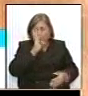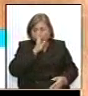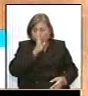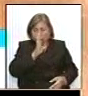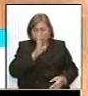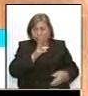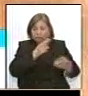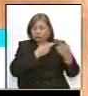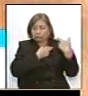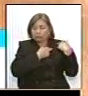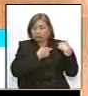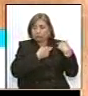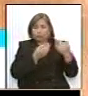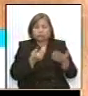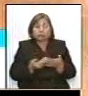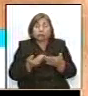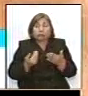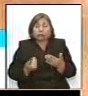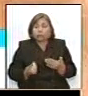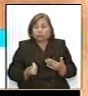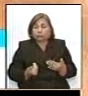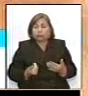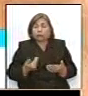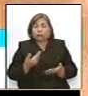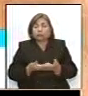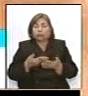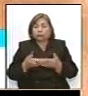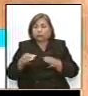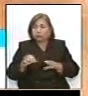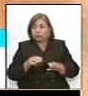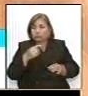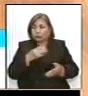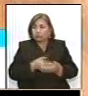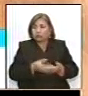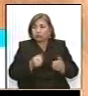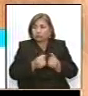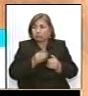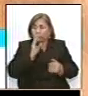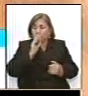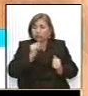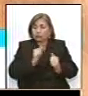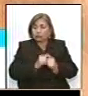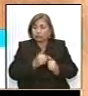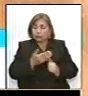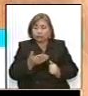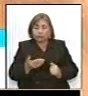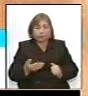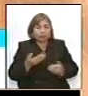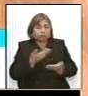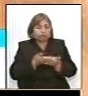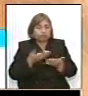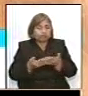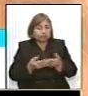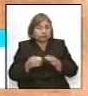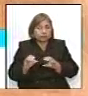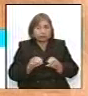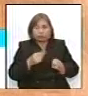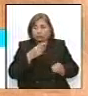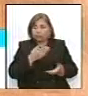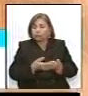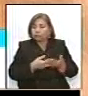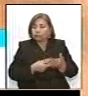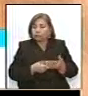más responsable de manera preventiva hasta que se aclaren los hechos. Conversé con él y le dije que se estaba imputando estos hechos y que lo mejor sería